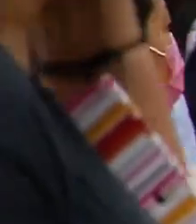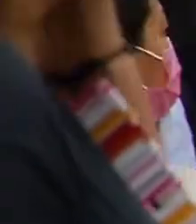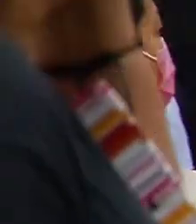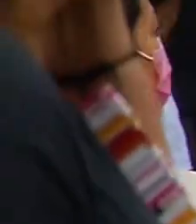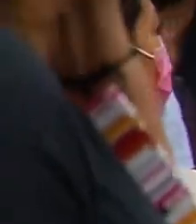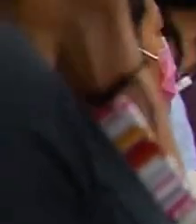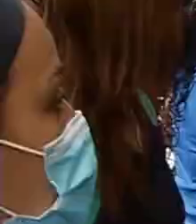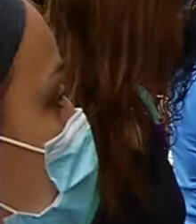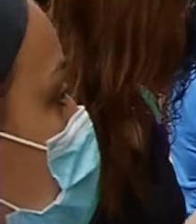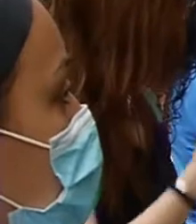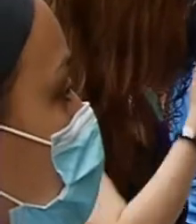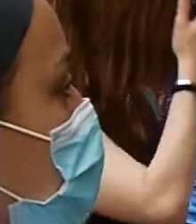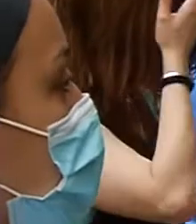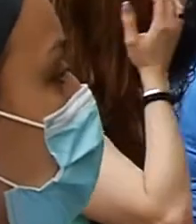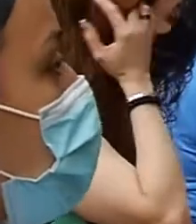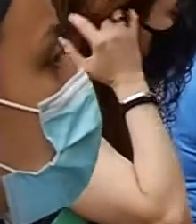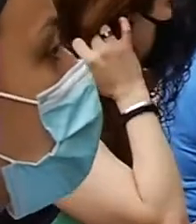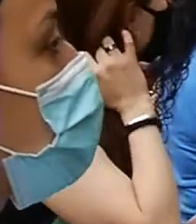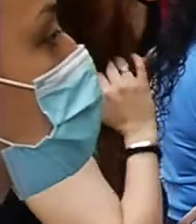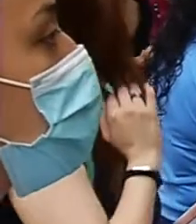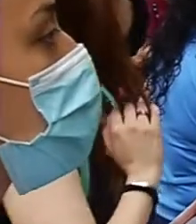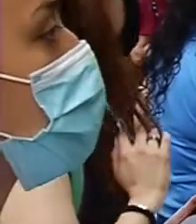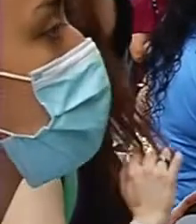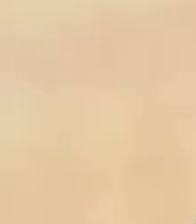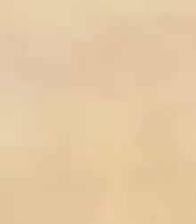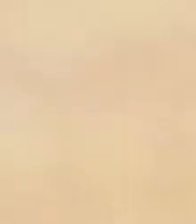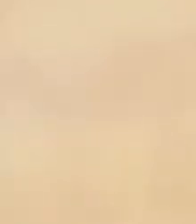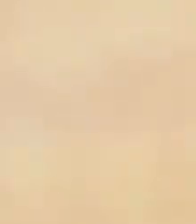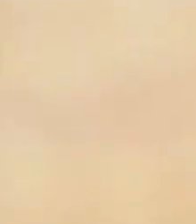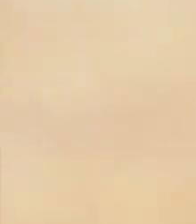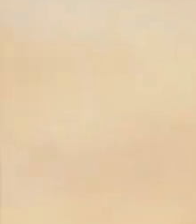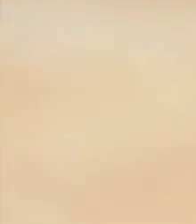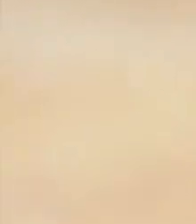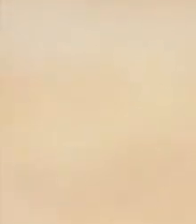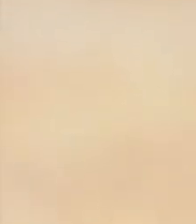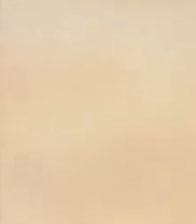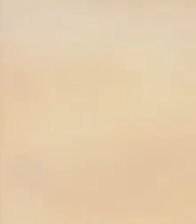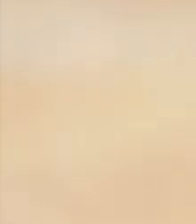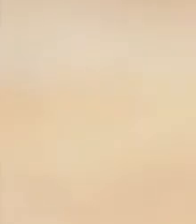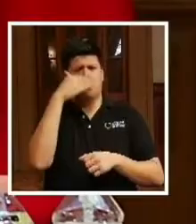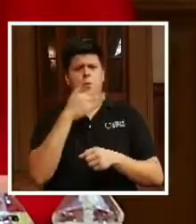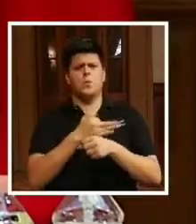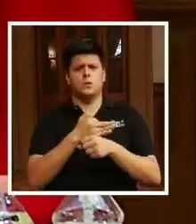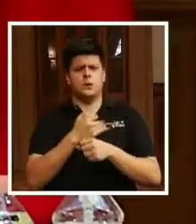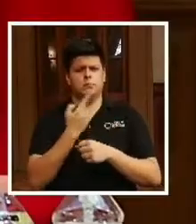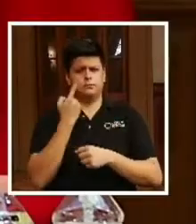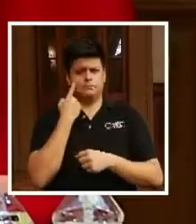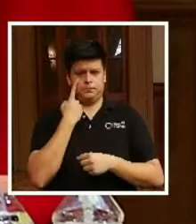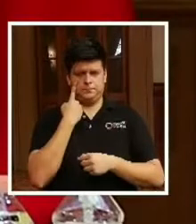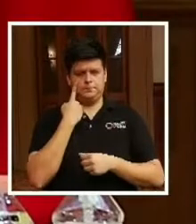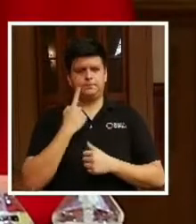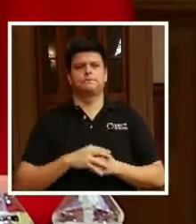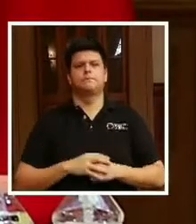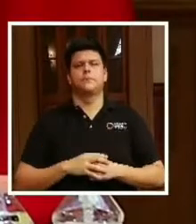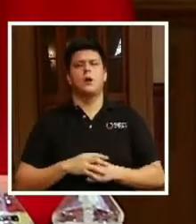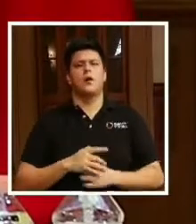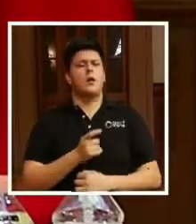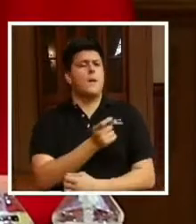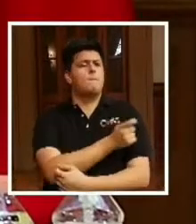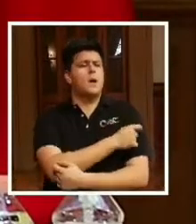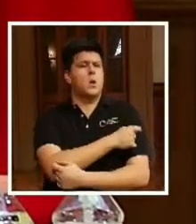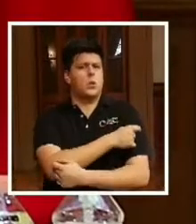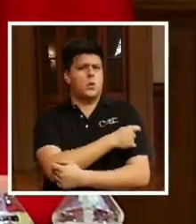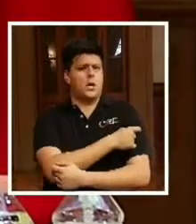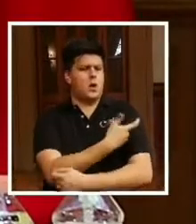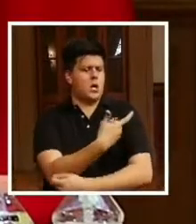manera relativamente sencilla de corroborarse a una persona se le aplicó o no el biológico cuando una vacuna se aplica